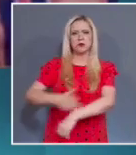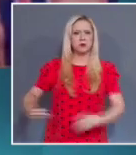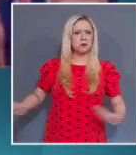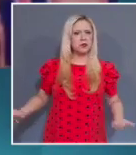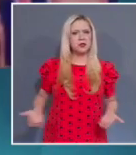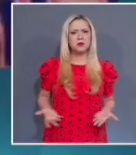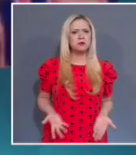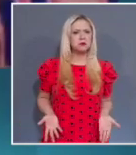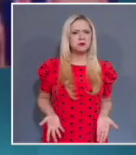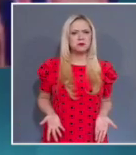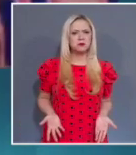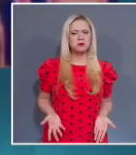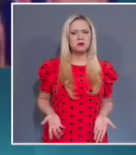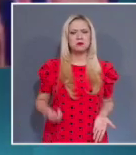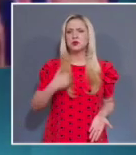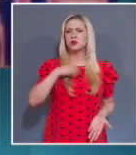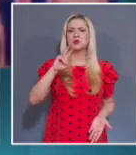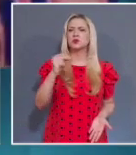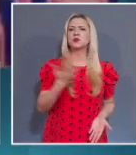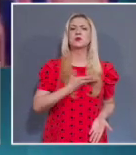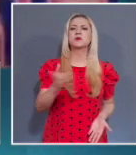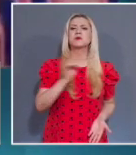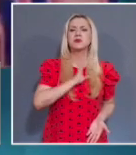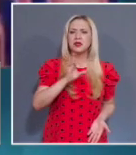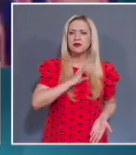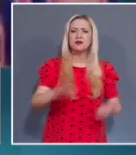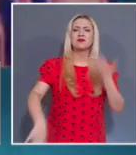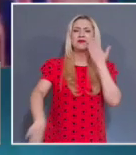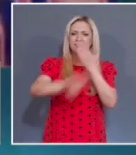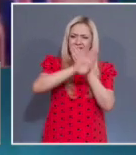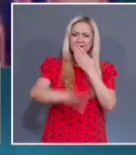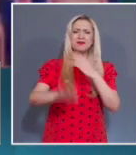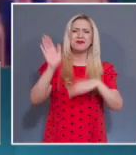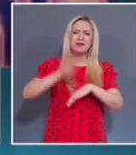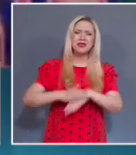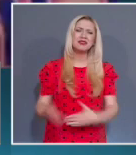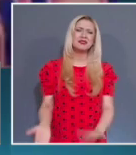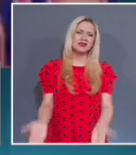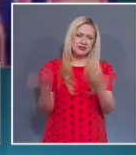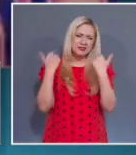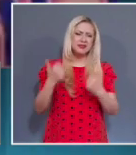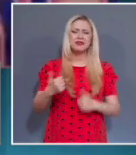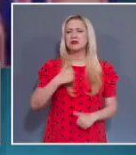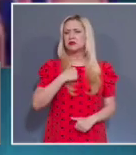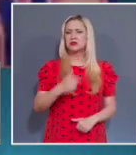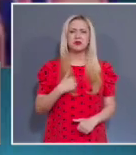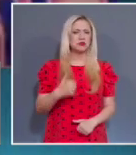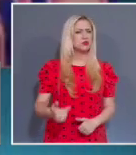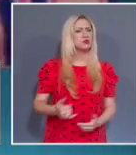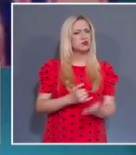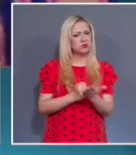un error defender mi vida y que yo tenga que perder a mi hijo, a mi familia,